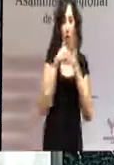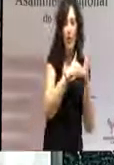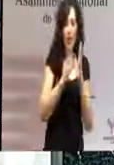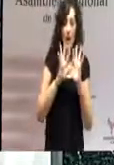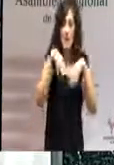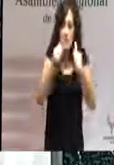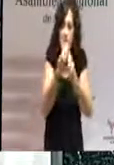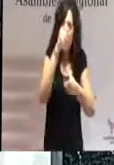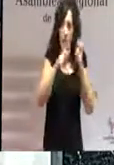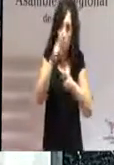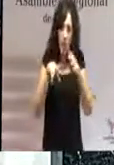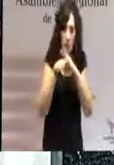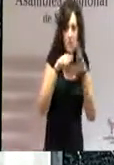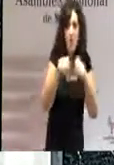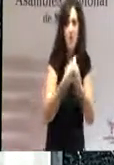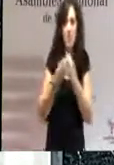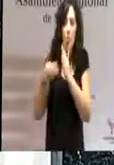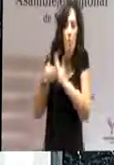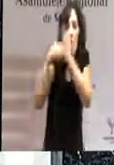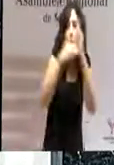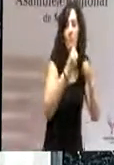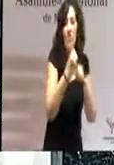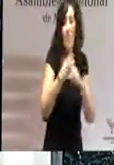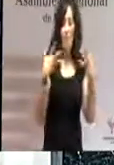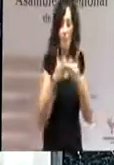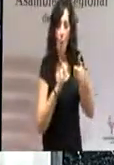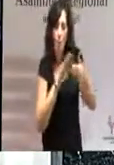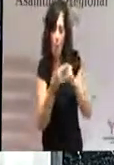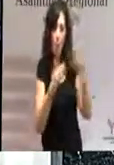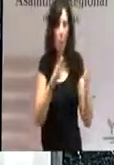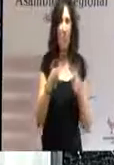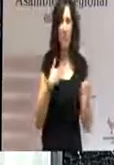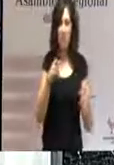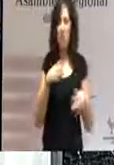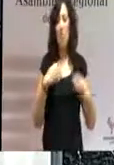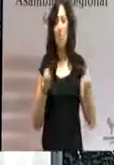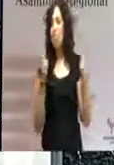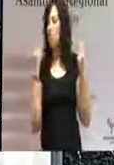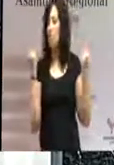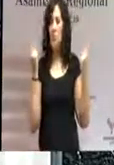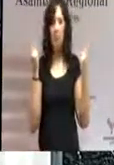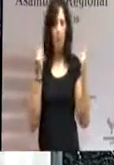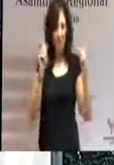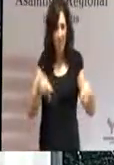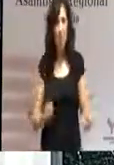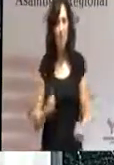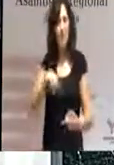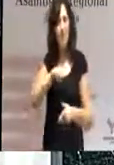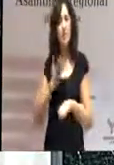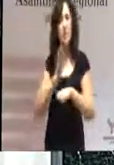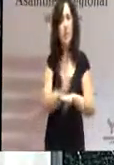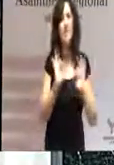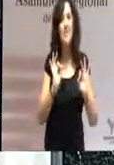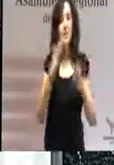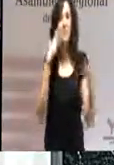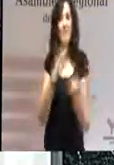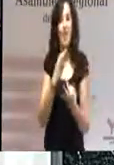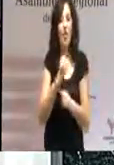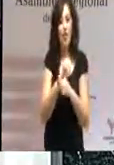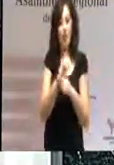al trabajo. Por eso, proponemos en primer lugar un acuerdo en materia de prevención de riesgos